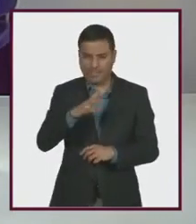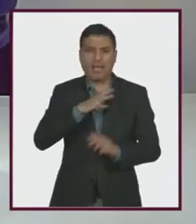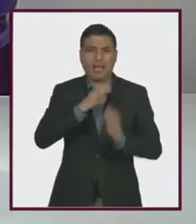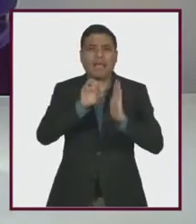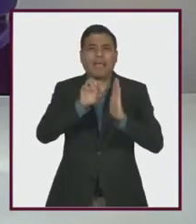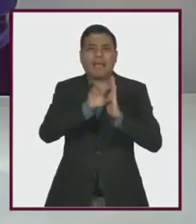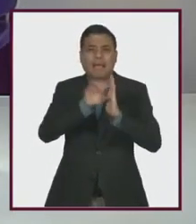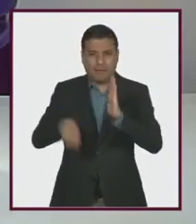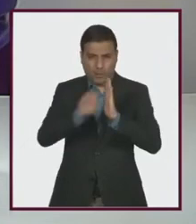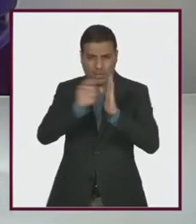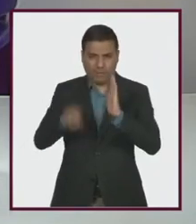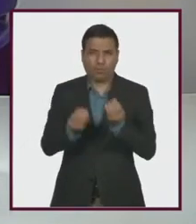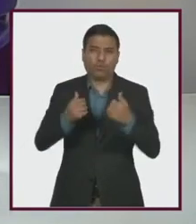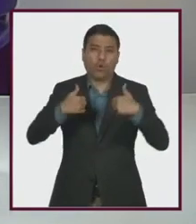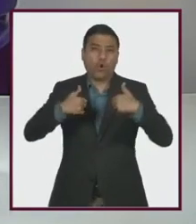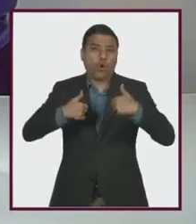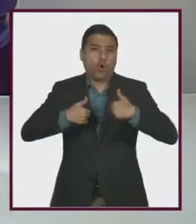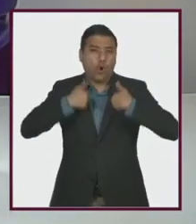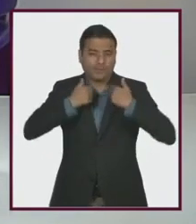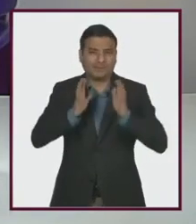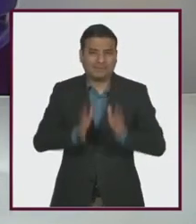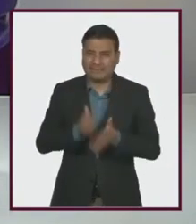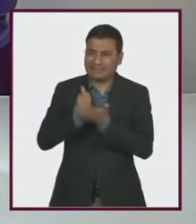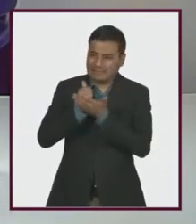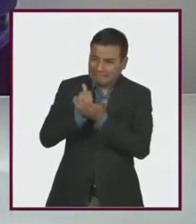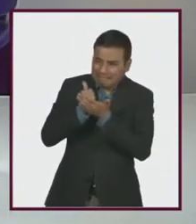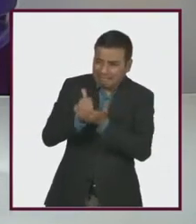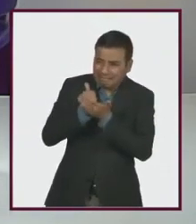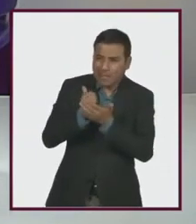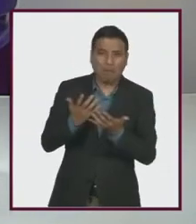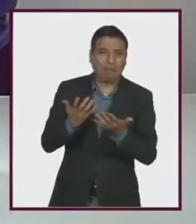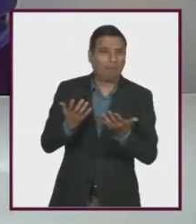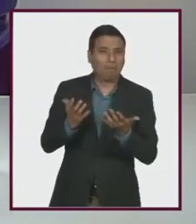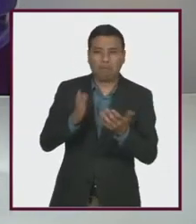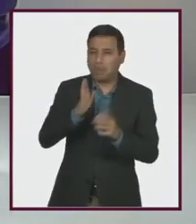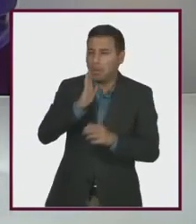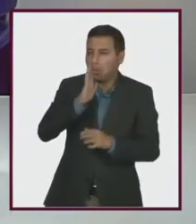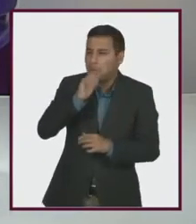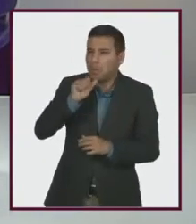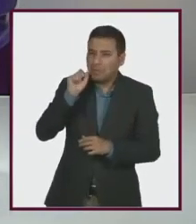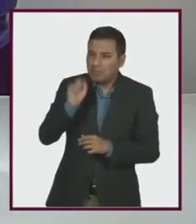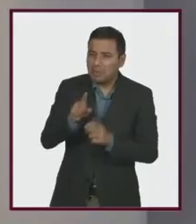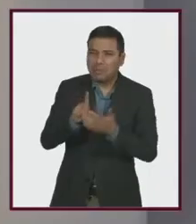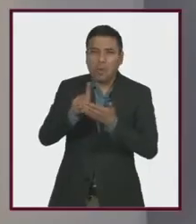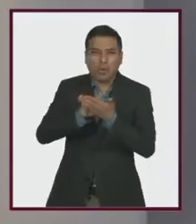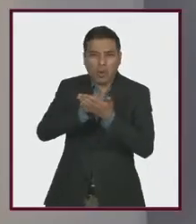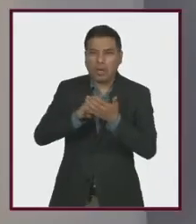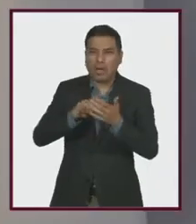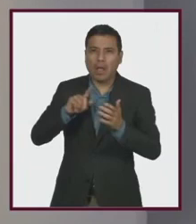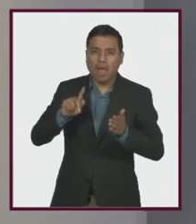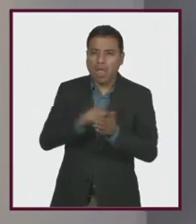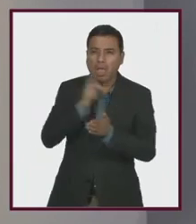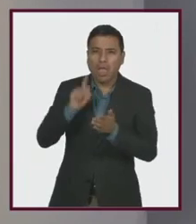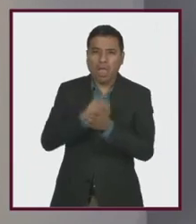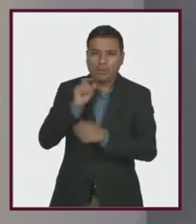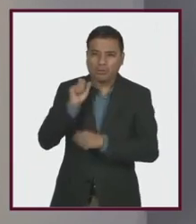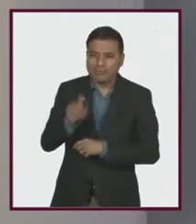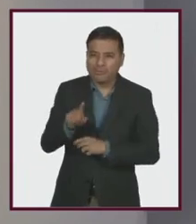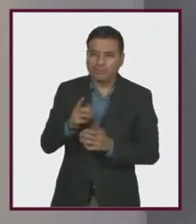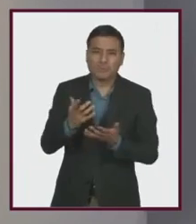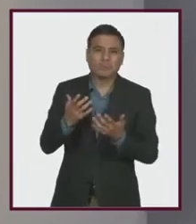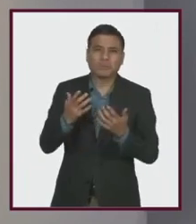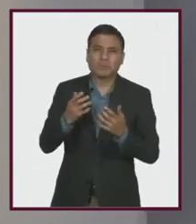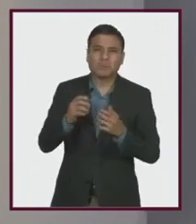hecho muchísimas intervenciones y aún así siguen recayendo, siguen teniendo consumo, siguen teniendo conductas problemáticas, pero habrá